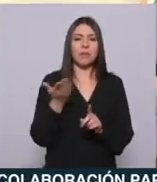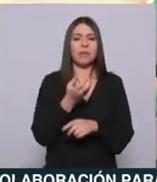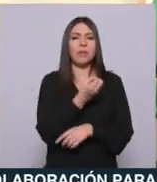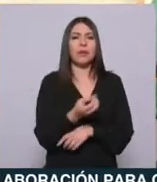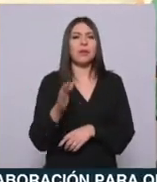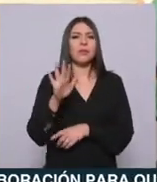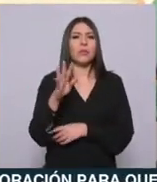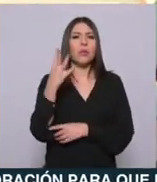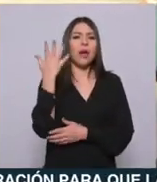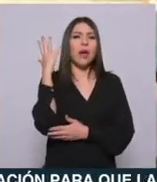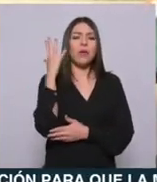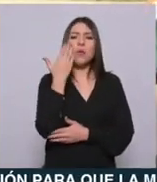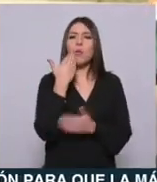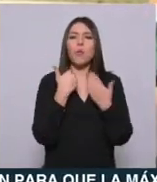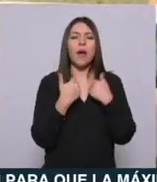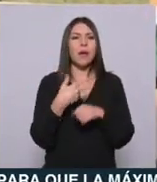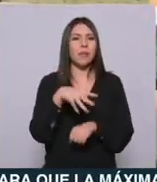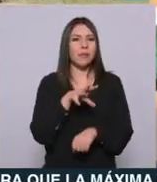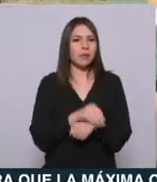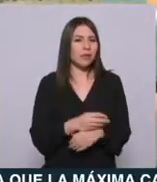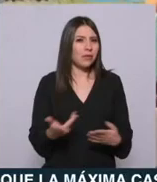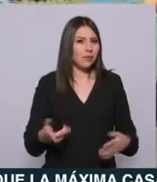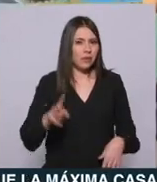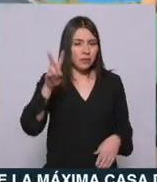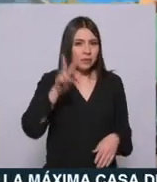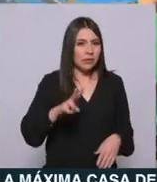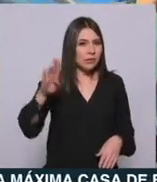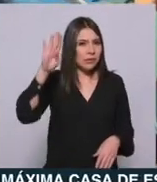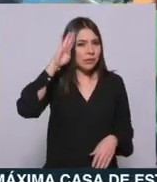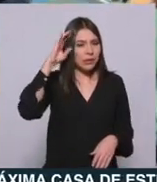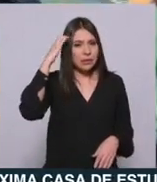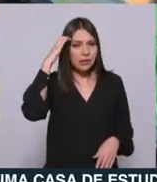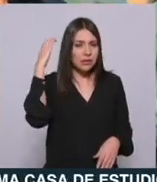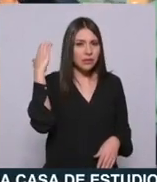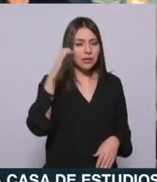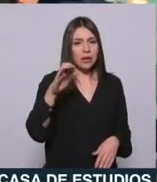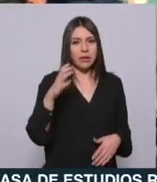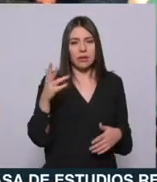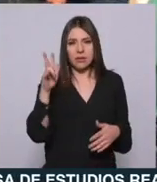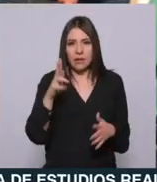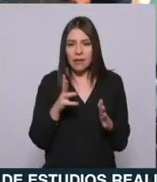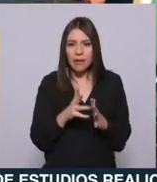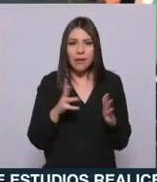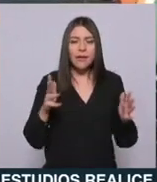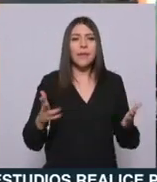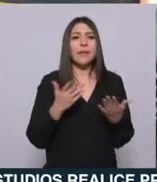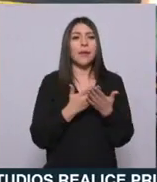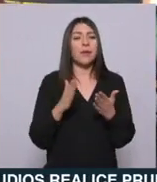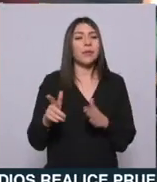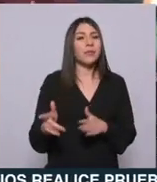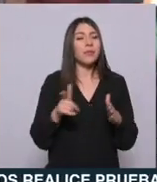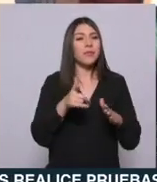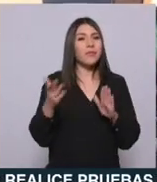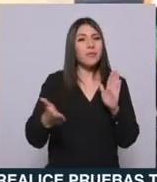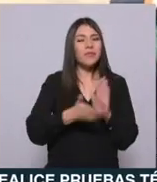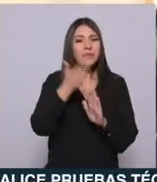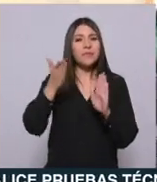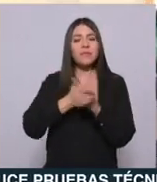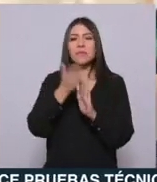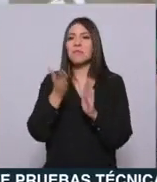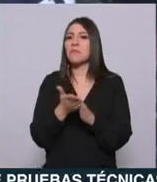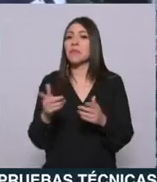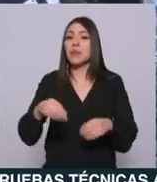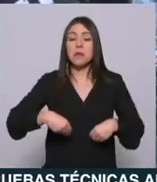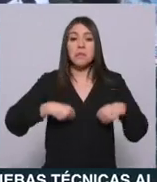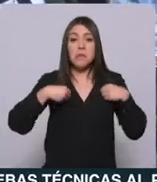y eso es un crimen ecológico gigante. Desgraciadamente estas construcciones no tienen ningún respeto por la